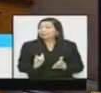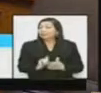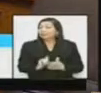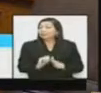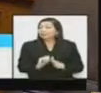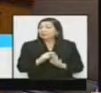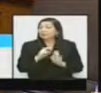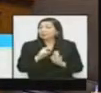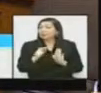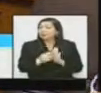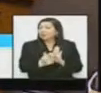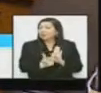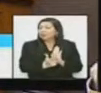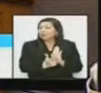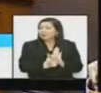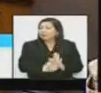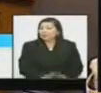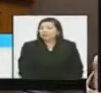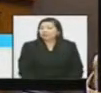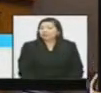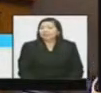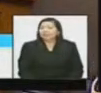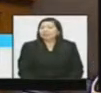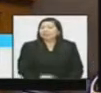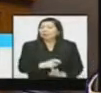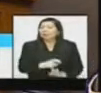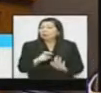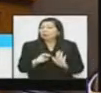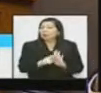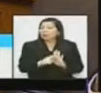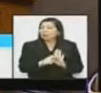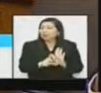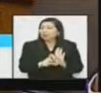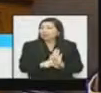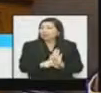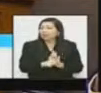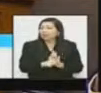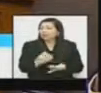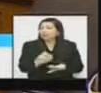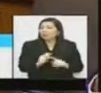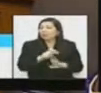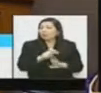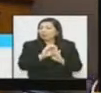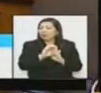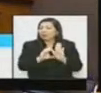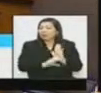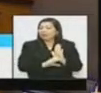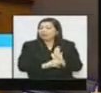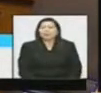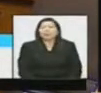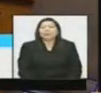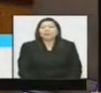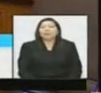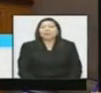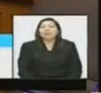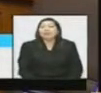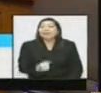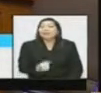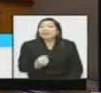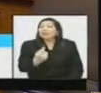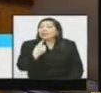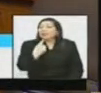no quiere dejar eso porque ha estado manejando la política